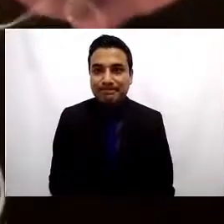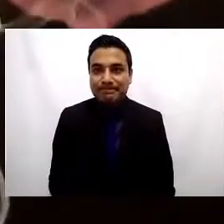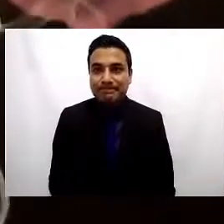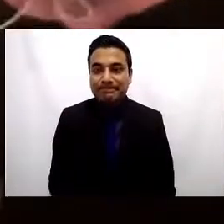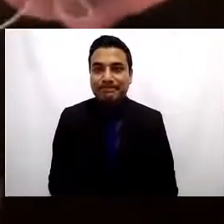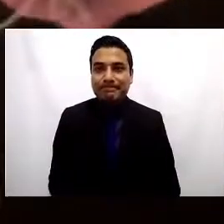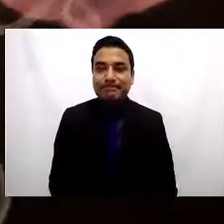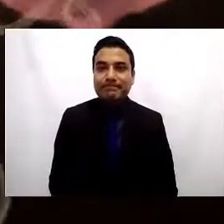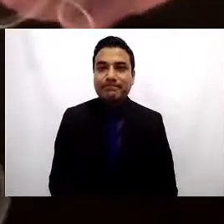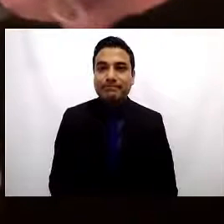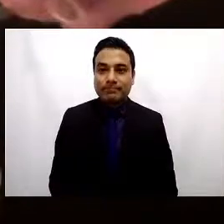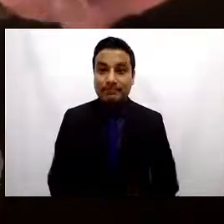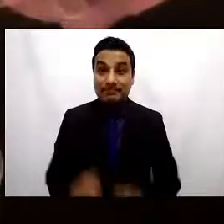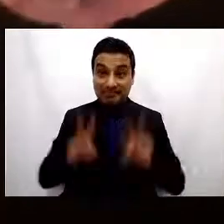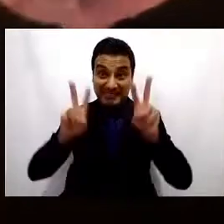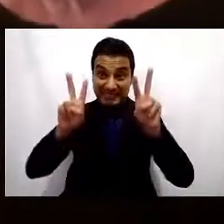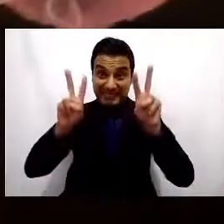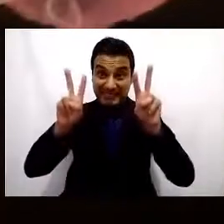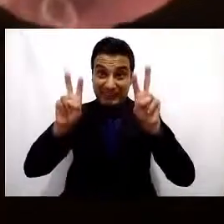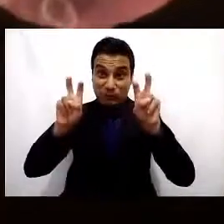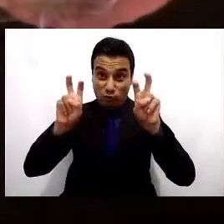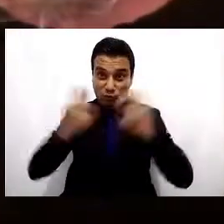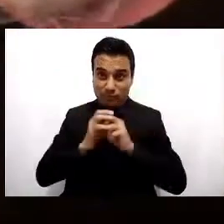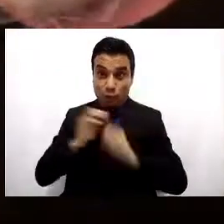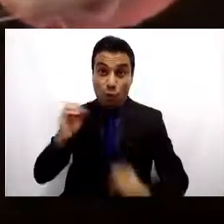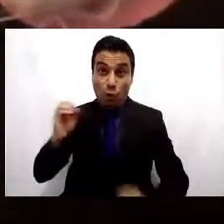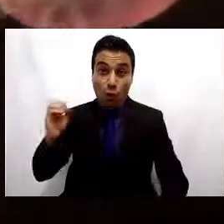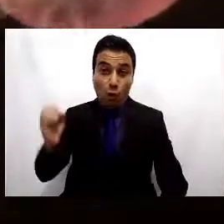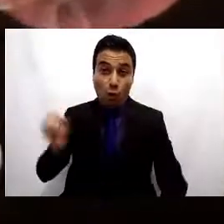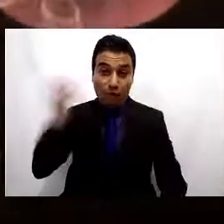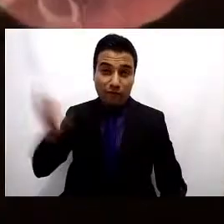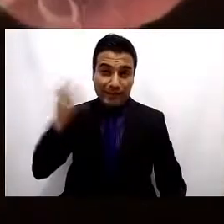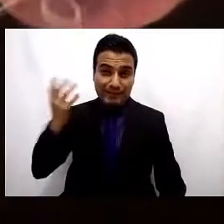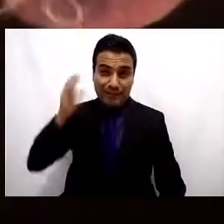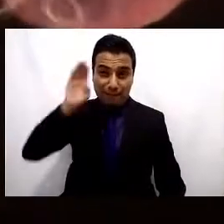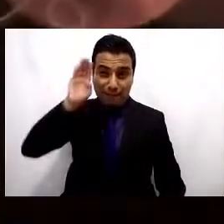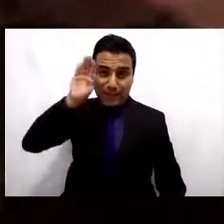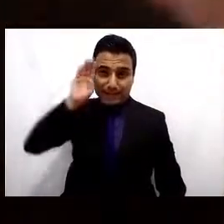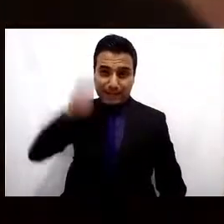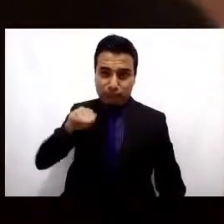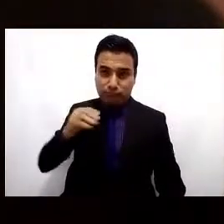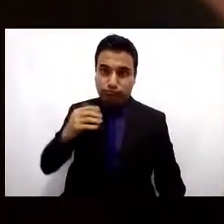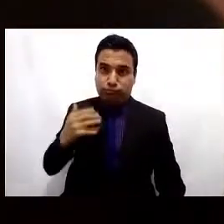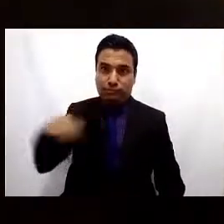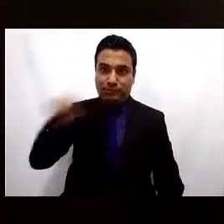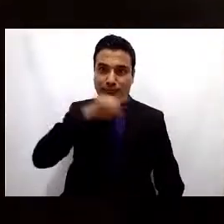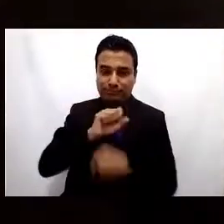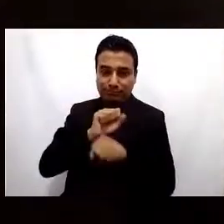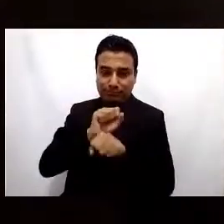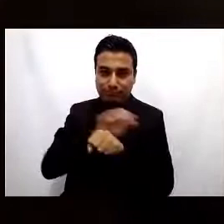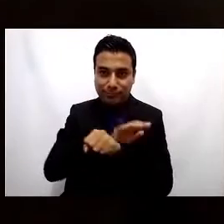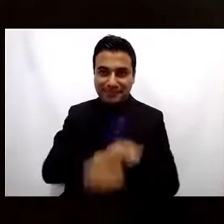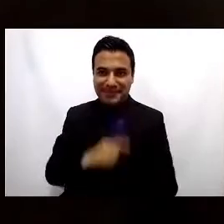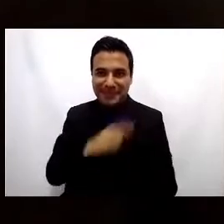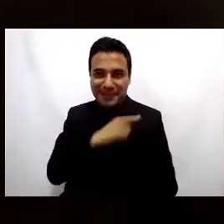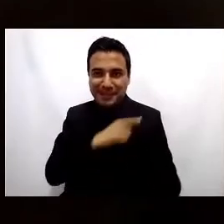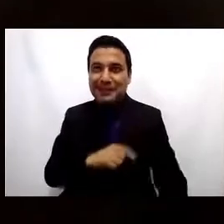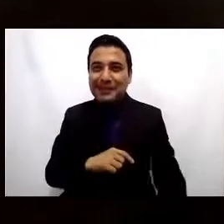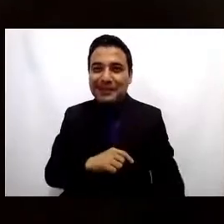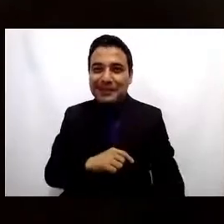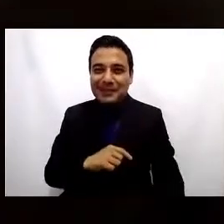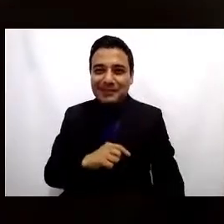ya el título conferencia magistral estremecía un poco, pero que además Dubati me presente y genere